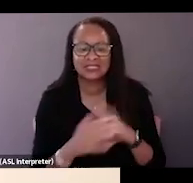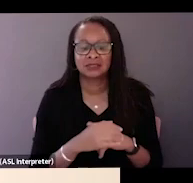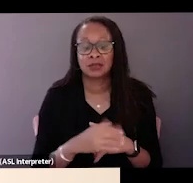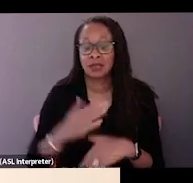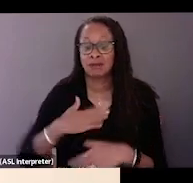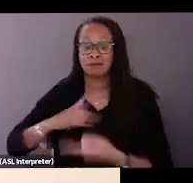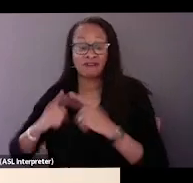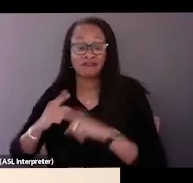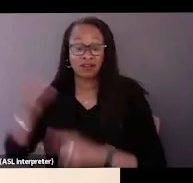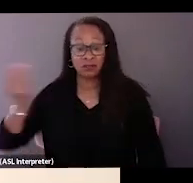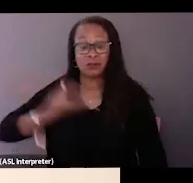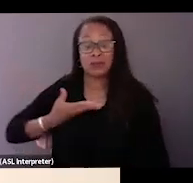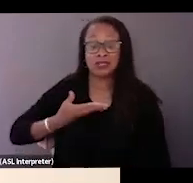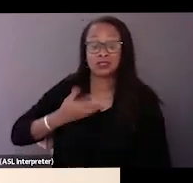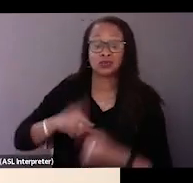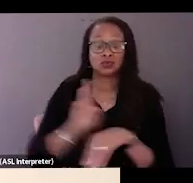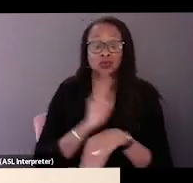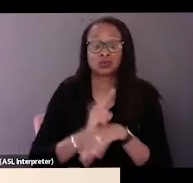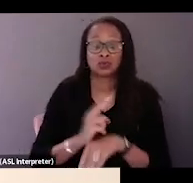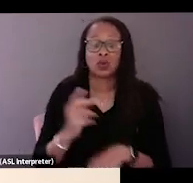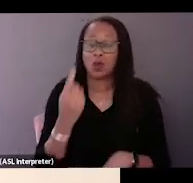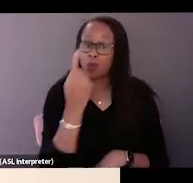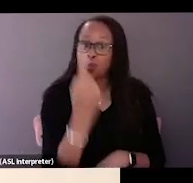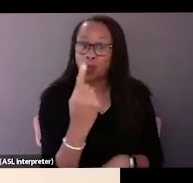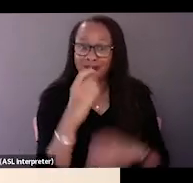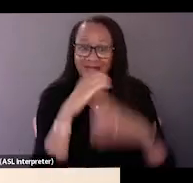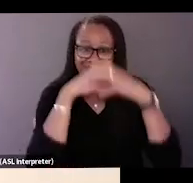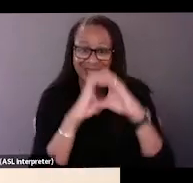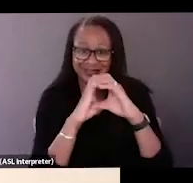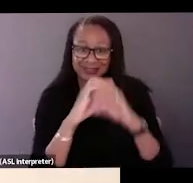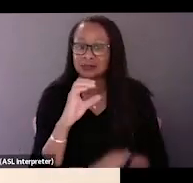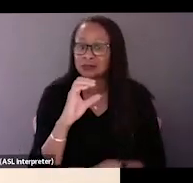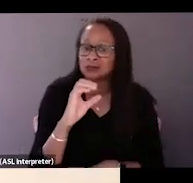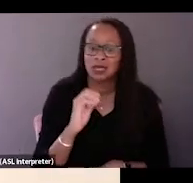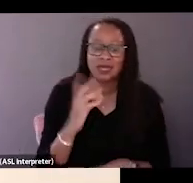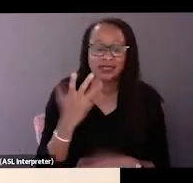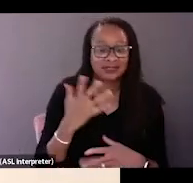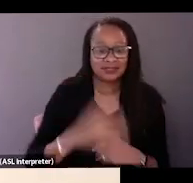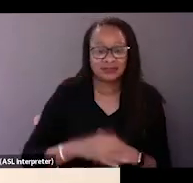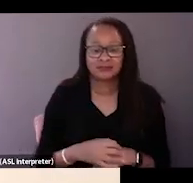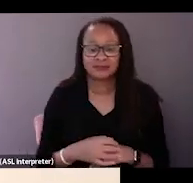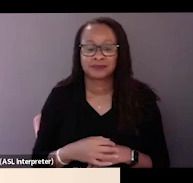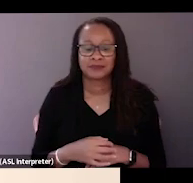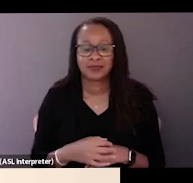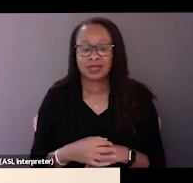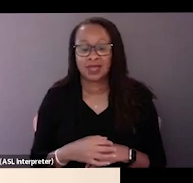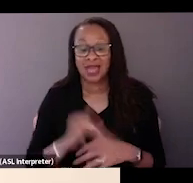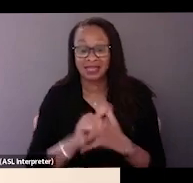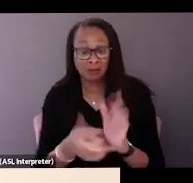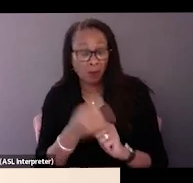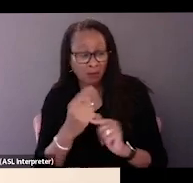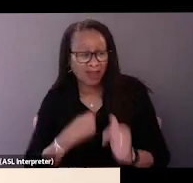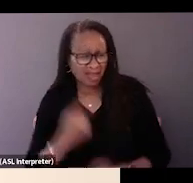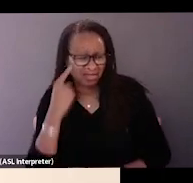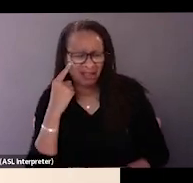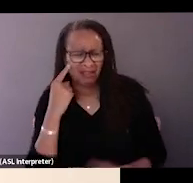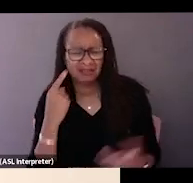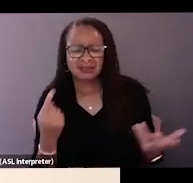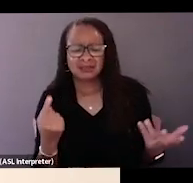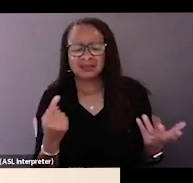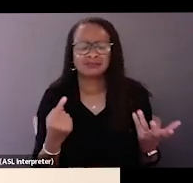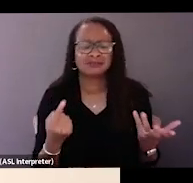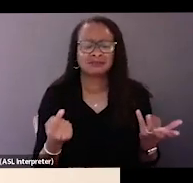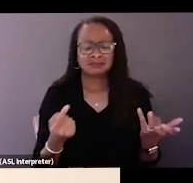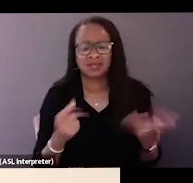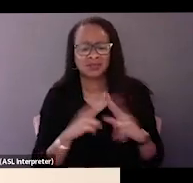dijo me recomendó, me dijo, deberías llevarte solo un lente. Y en este momento me pareció muy